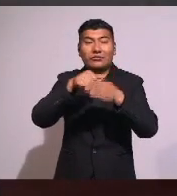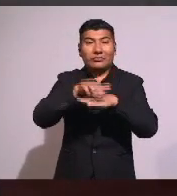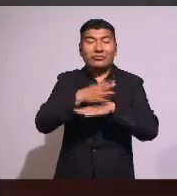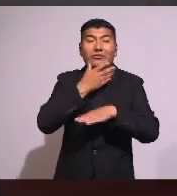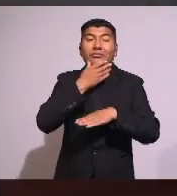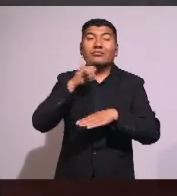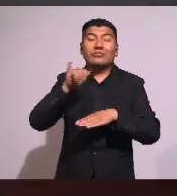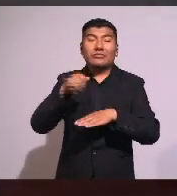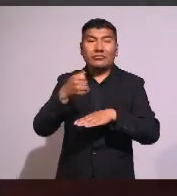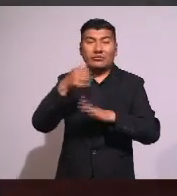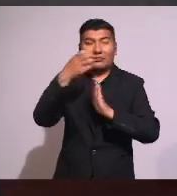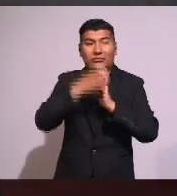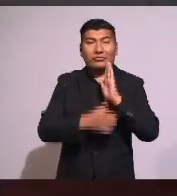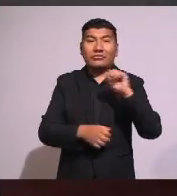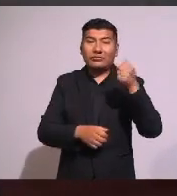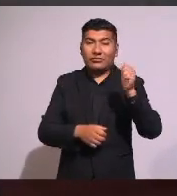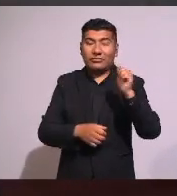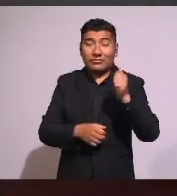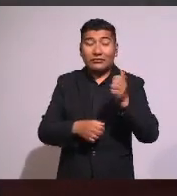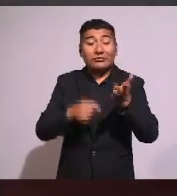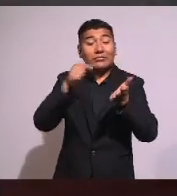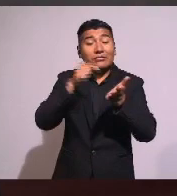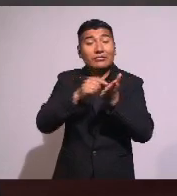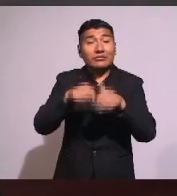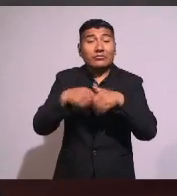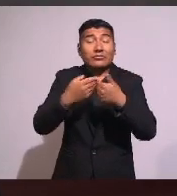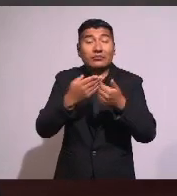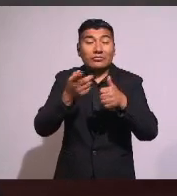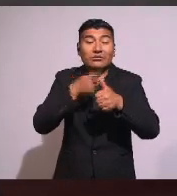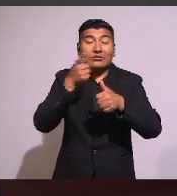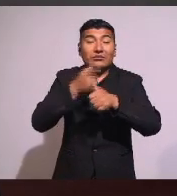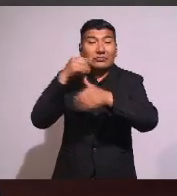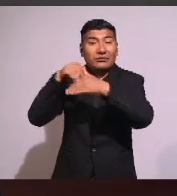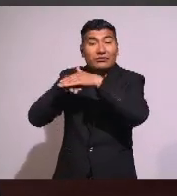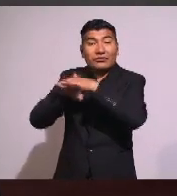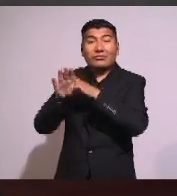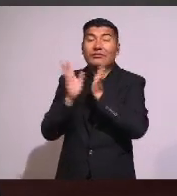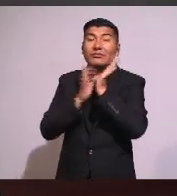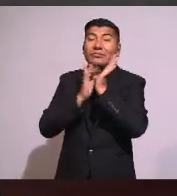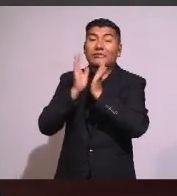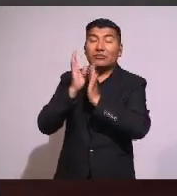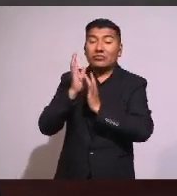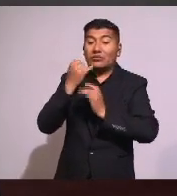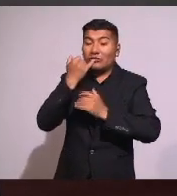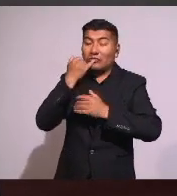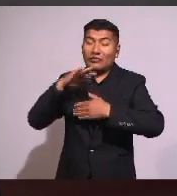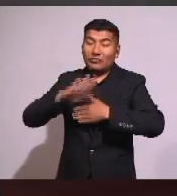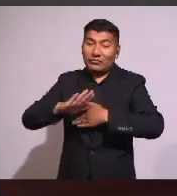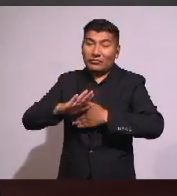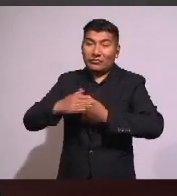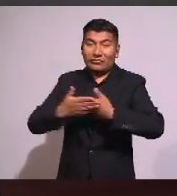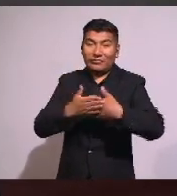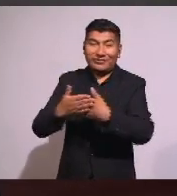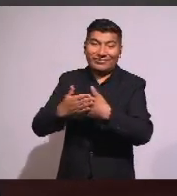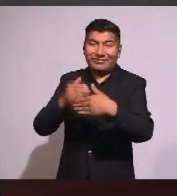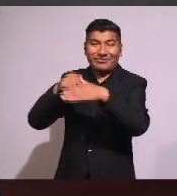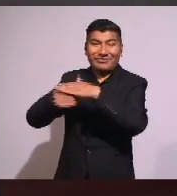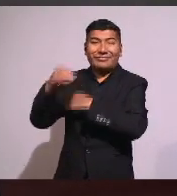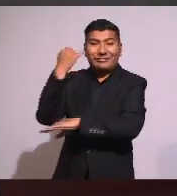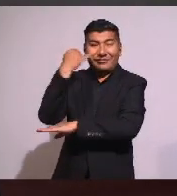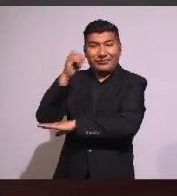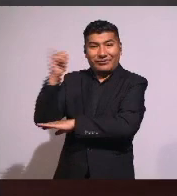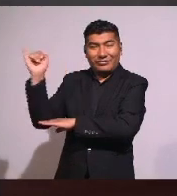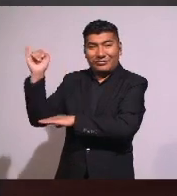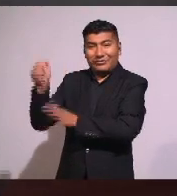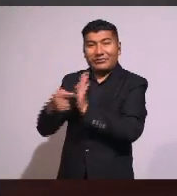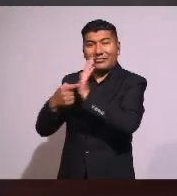10. Esta es como una primera entrada de Jesús, niño, a Jerusalén, presentado